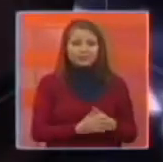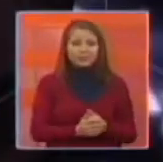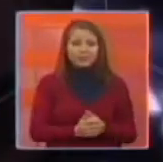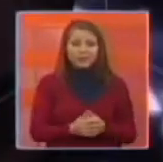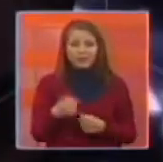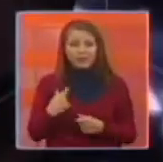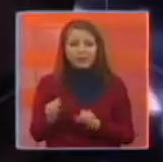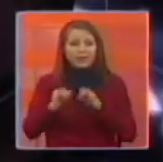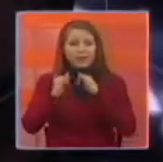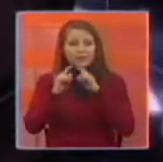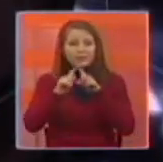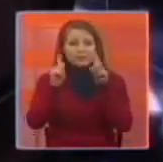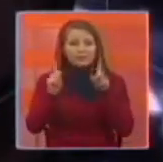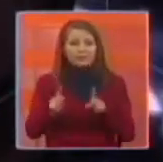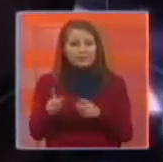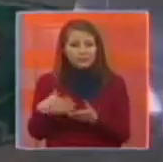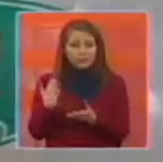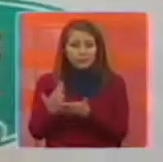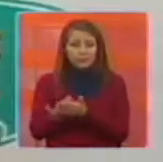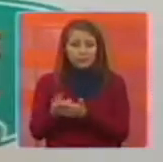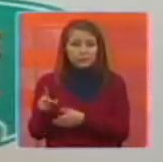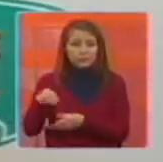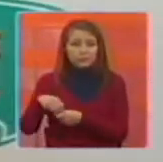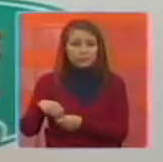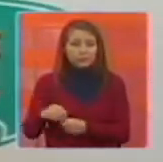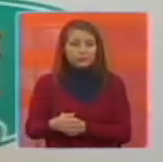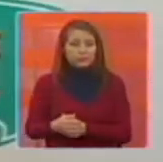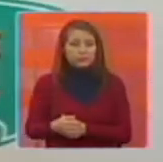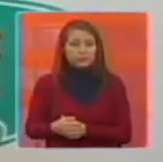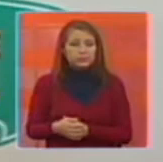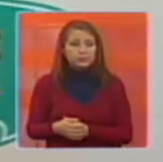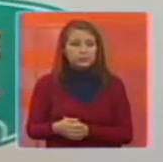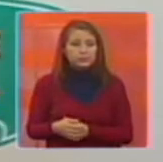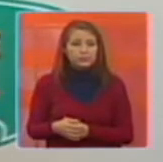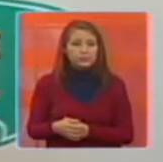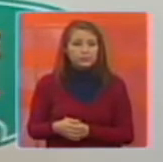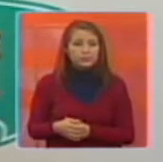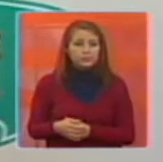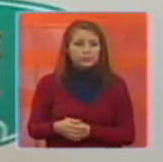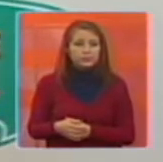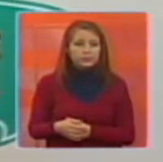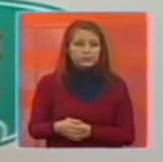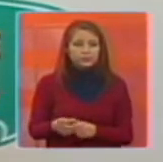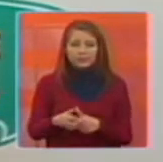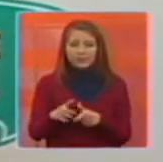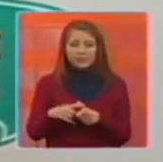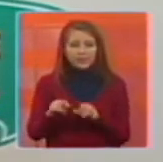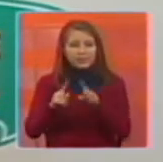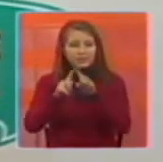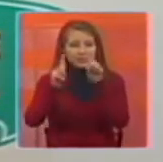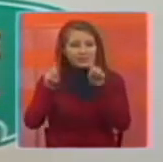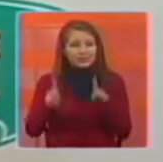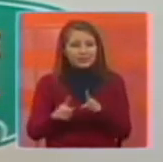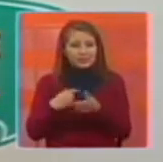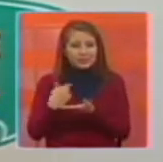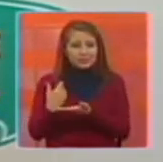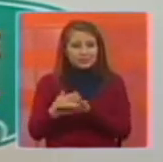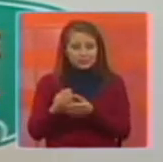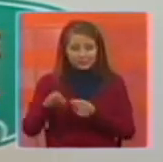Tengo mi cilantro que lo quiero poner ahí, ¿no? Entonces tiene, está atadito. Nosotros vamos a sacarle.